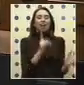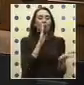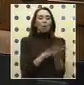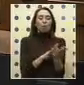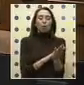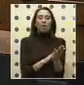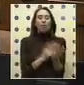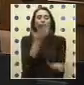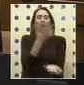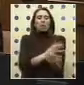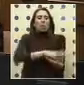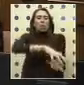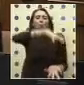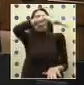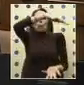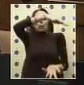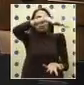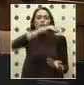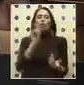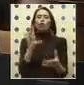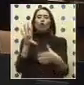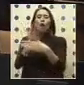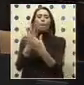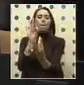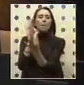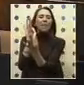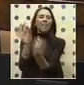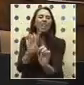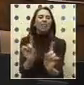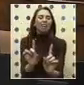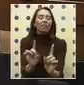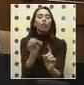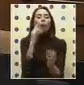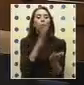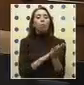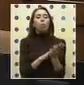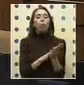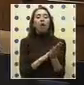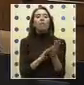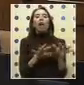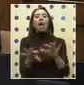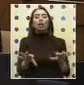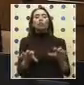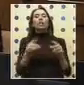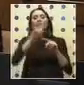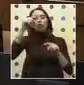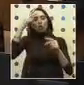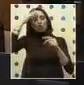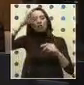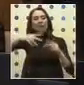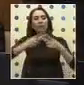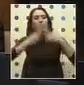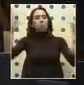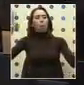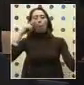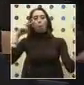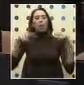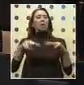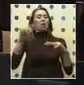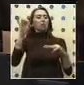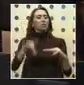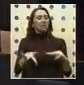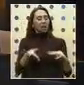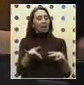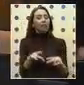ser sobreabundante, impertinente o pretender acreditar hechos públicos y notorios. Ahora bien, en este caso particular,